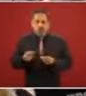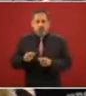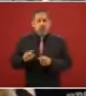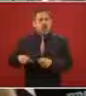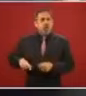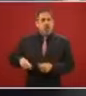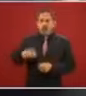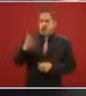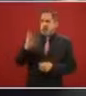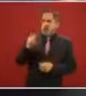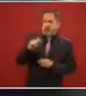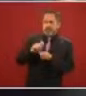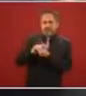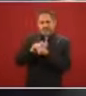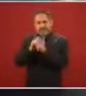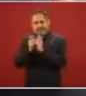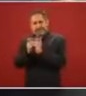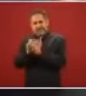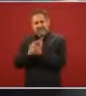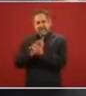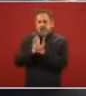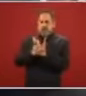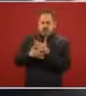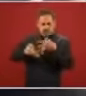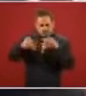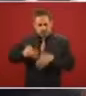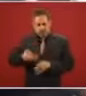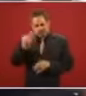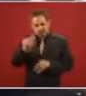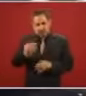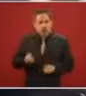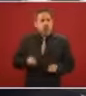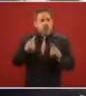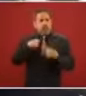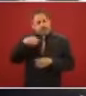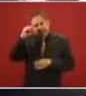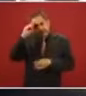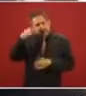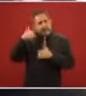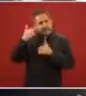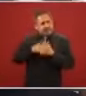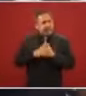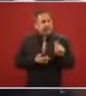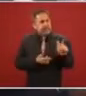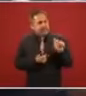4T sea una realidad? ¿Cuántas colectas ha pensado usted